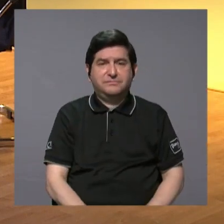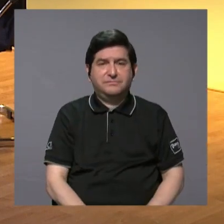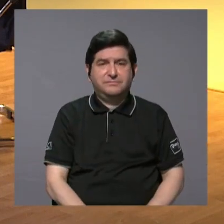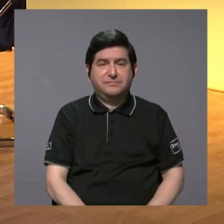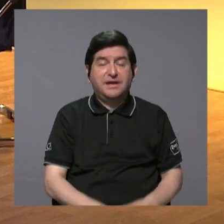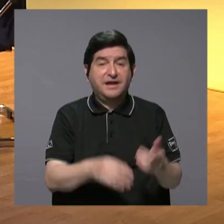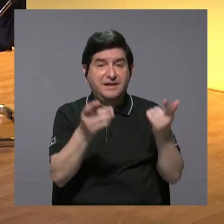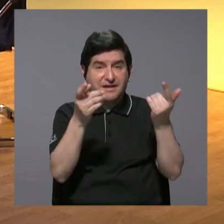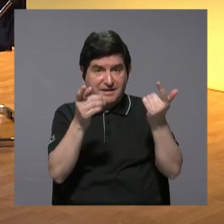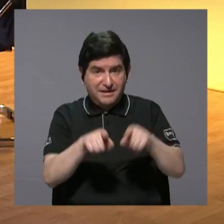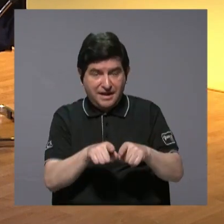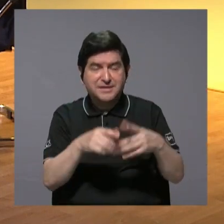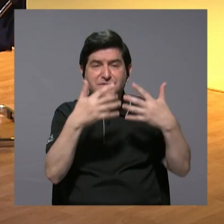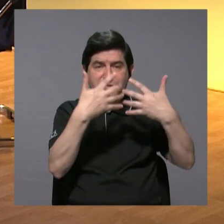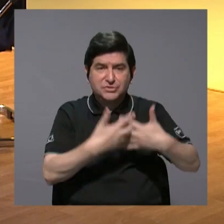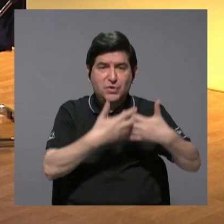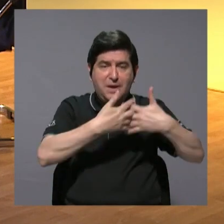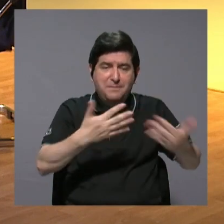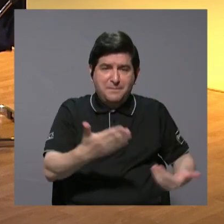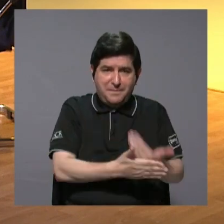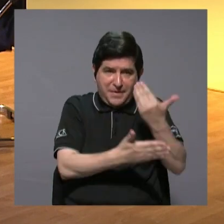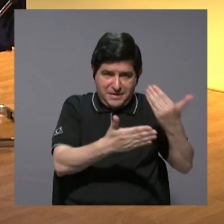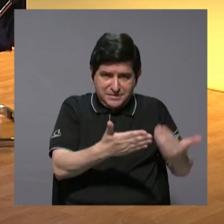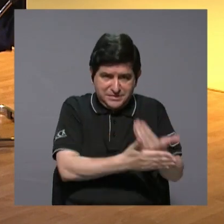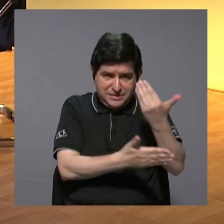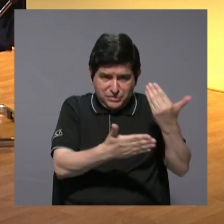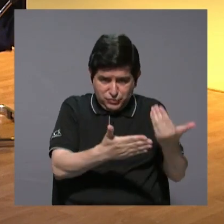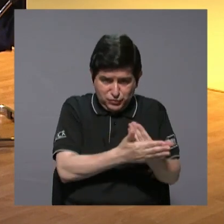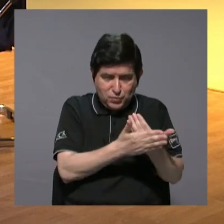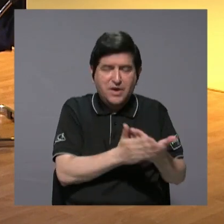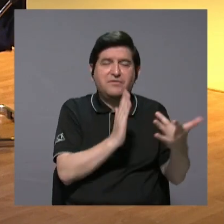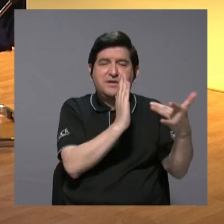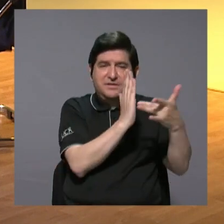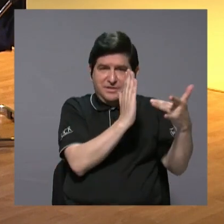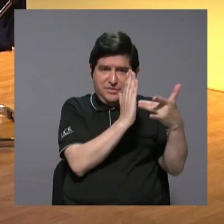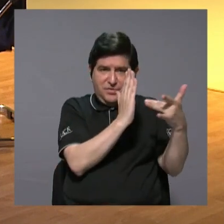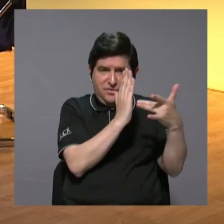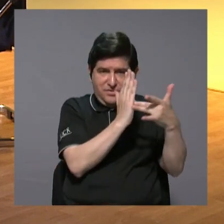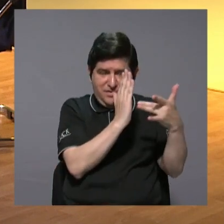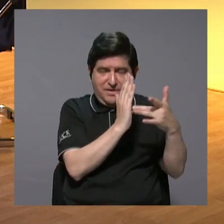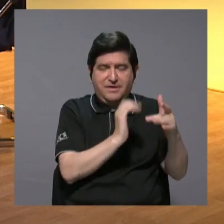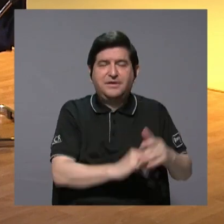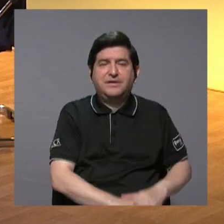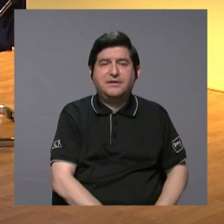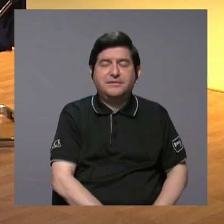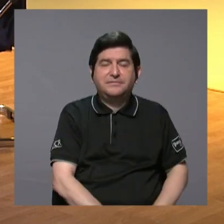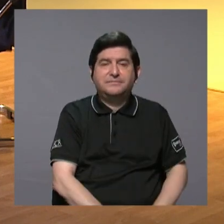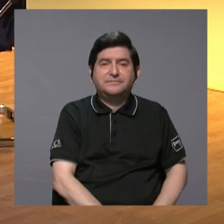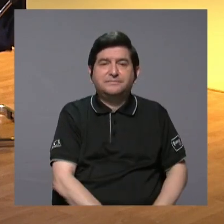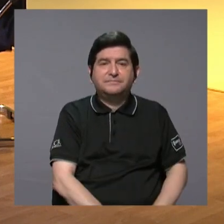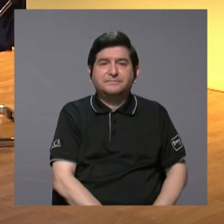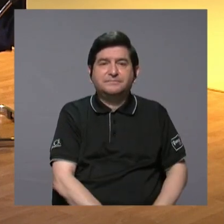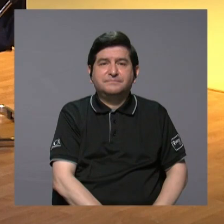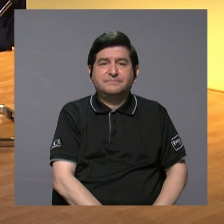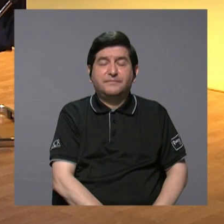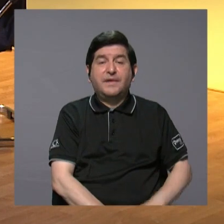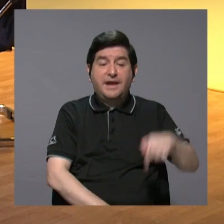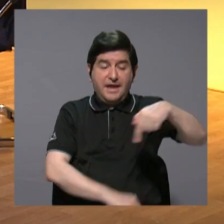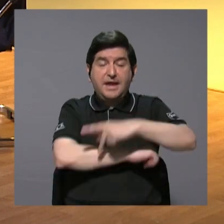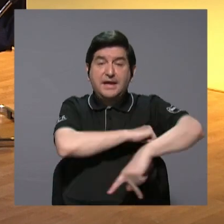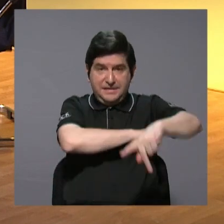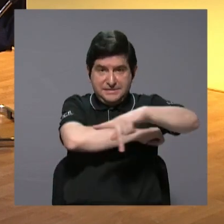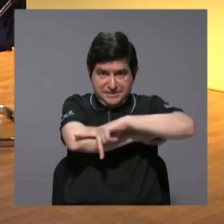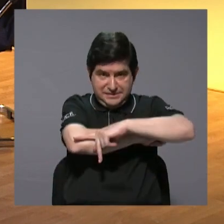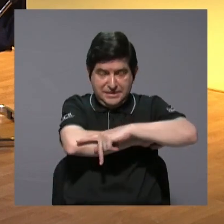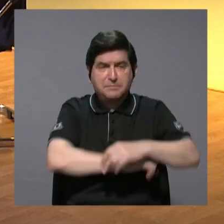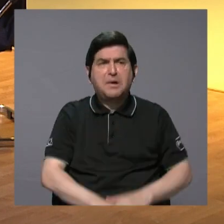que son las empresas nuevas de tecnología, que por cierto, las que hay en el país,